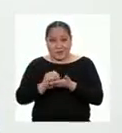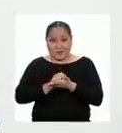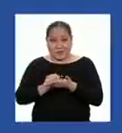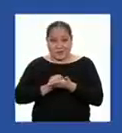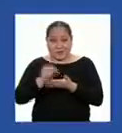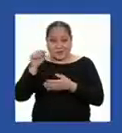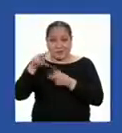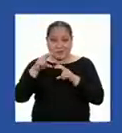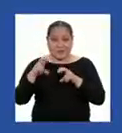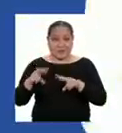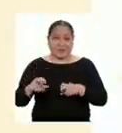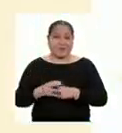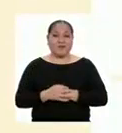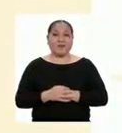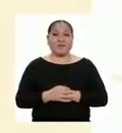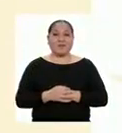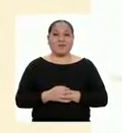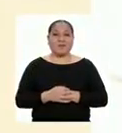nuestro análisis.